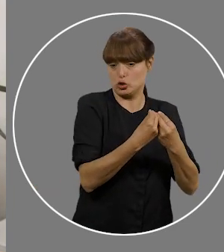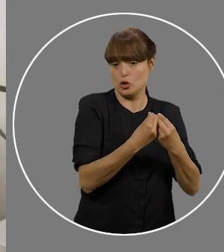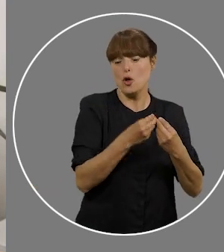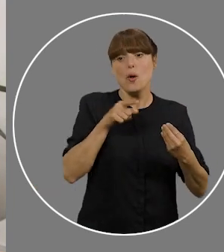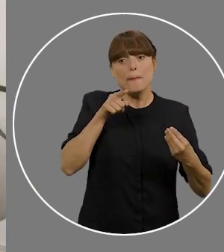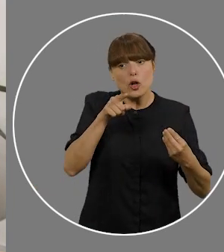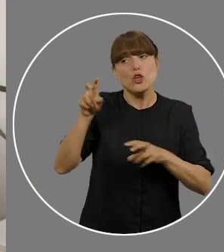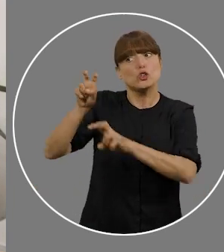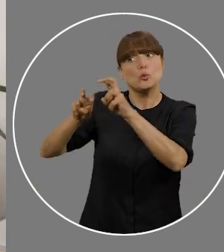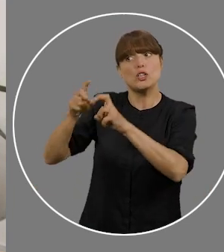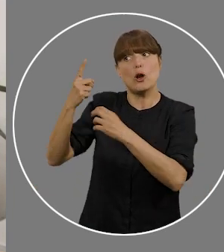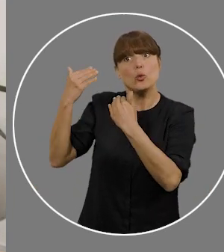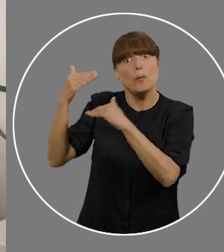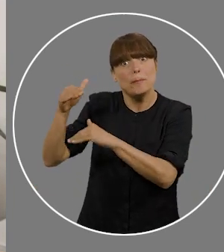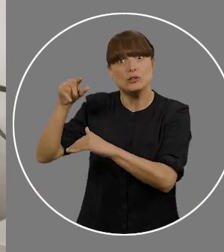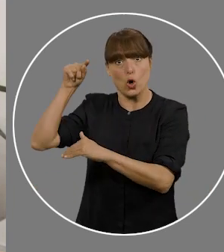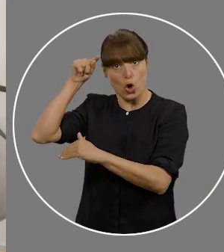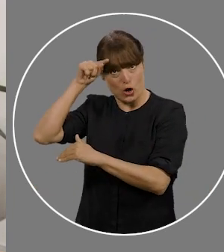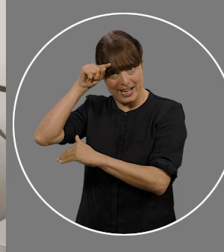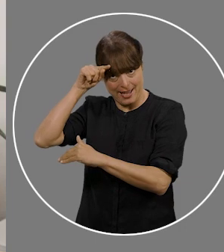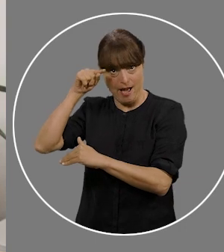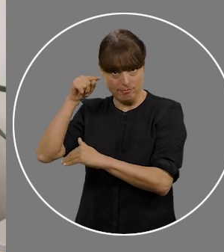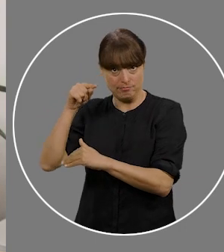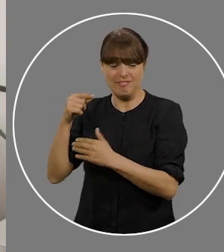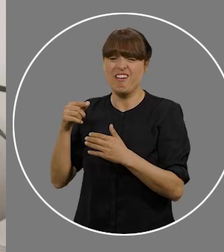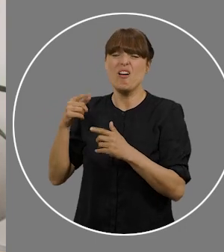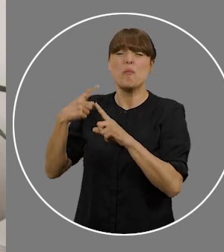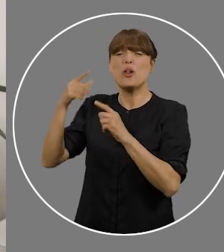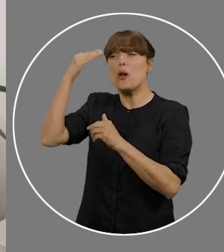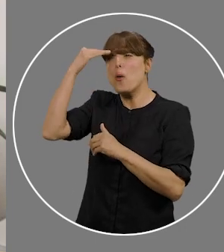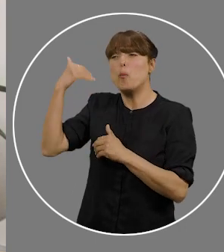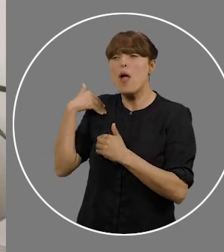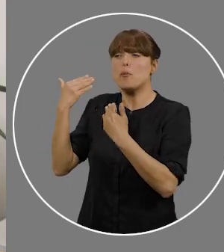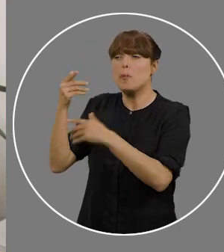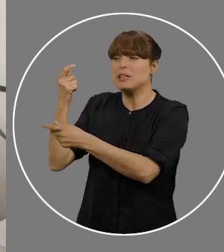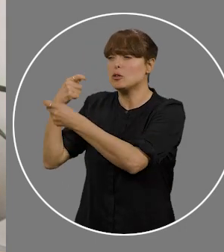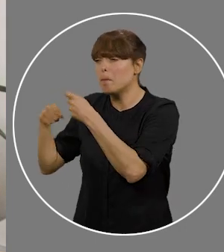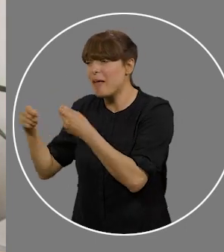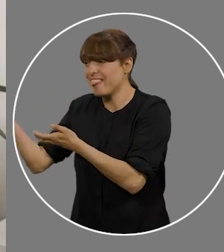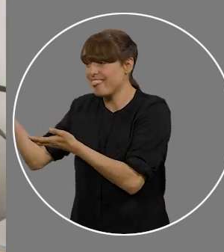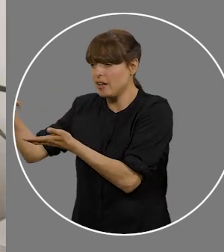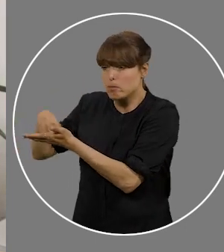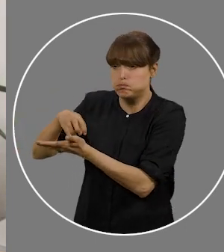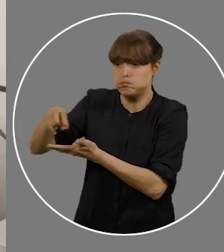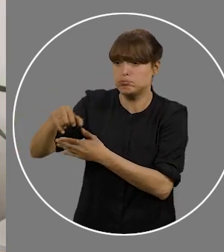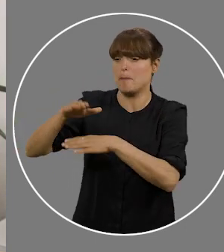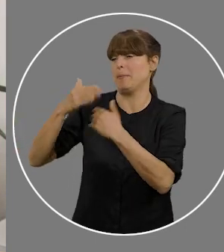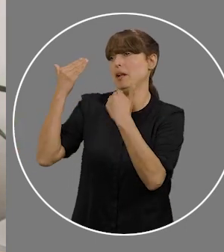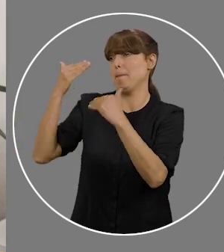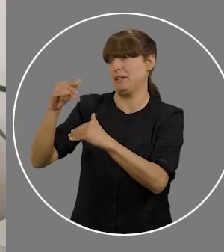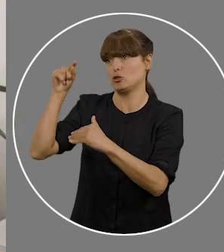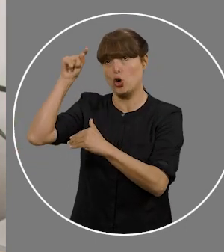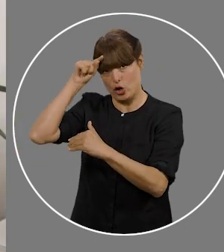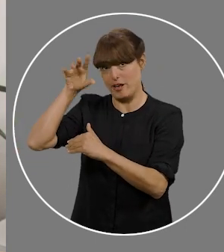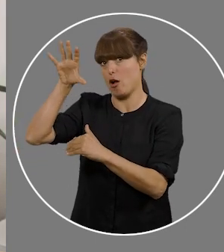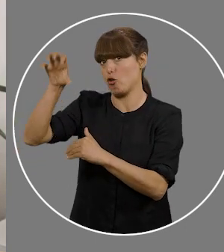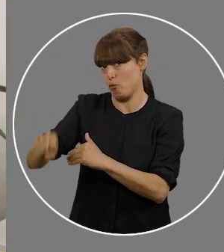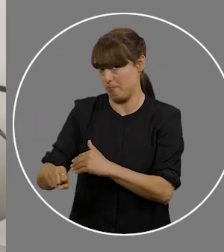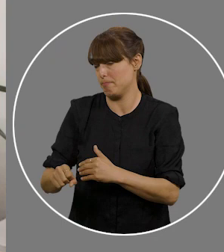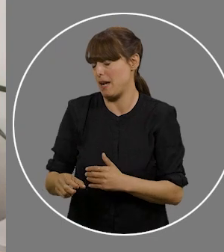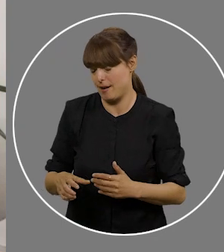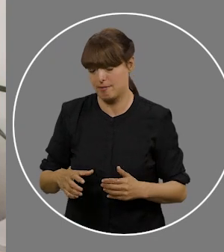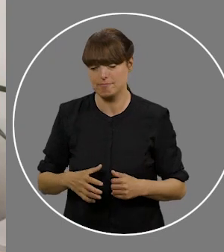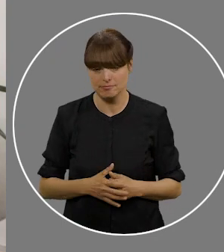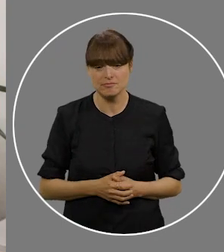una casa aquí en Cordeñá. Y claro, porque una casa mejor que pegar. Claro. Entonces el alquiler de esa casa